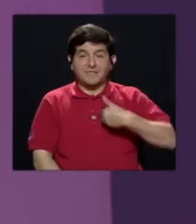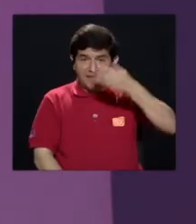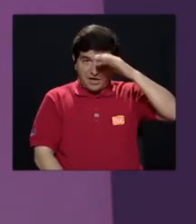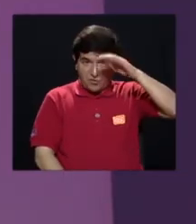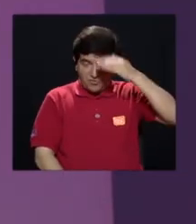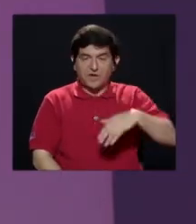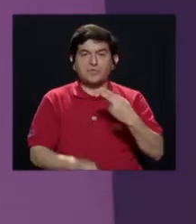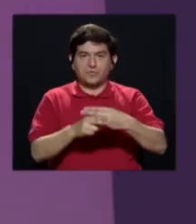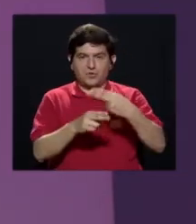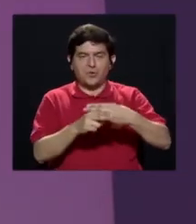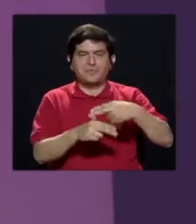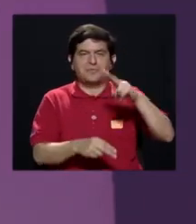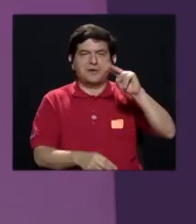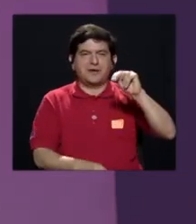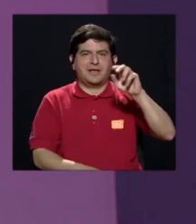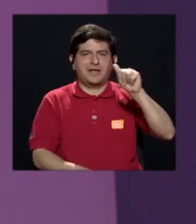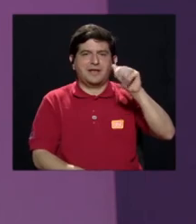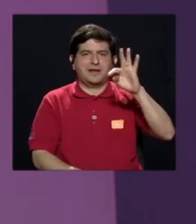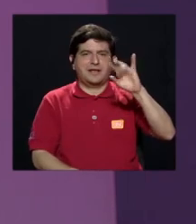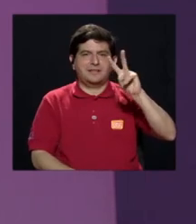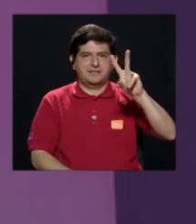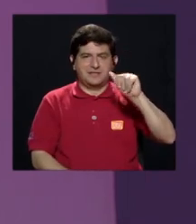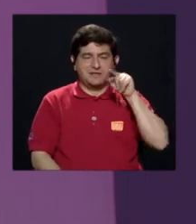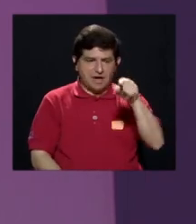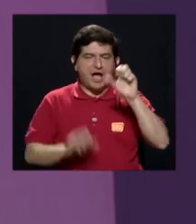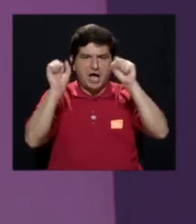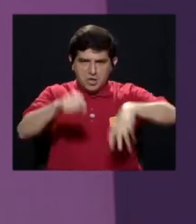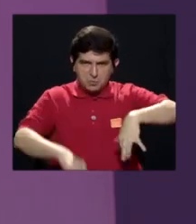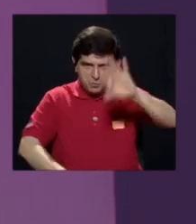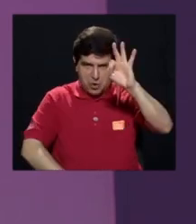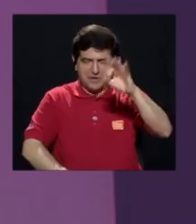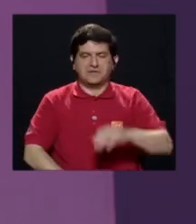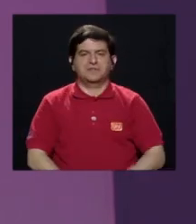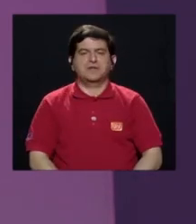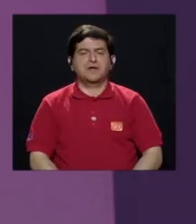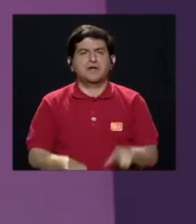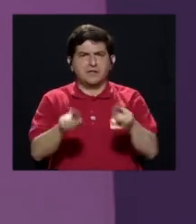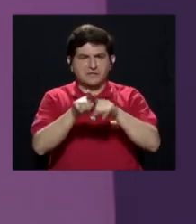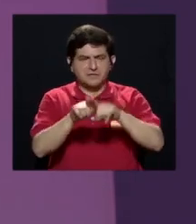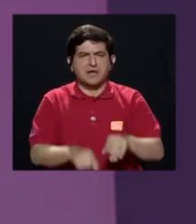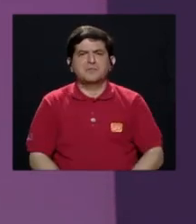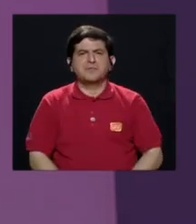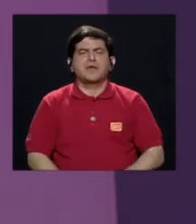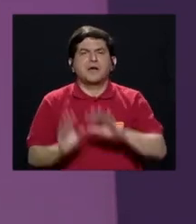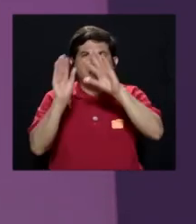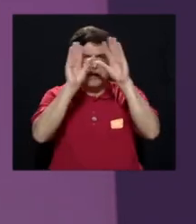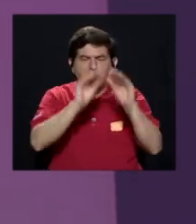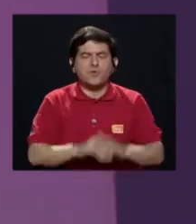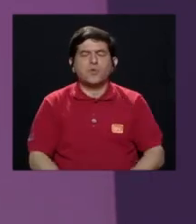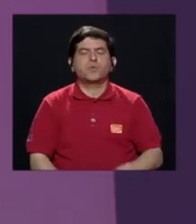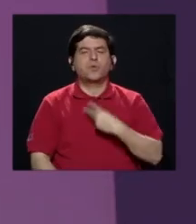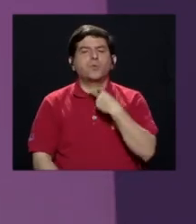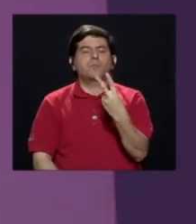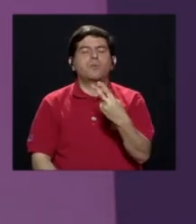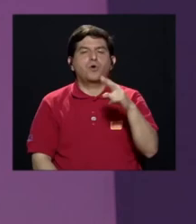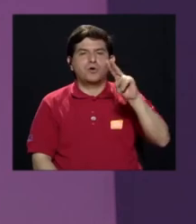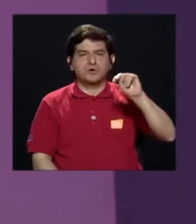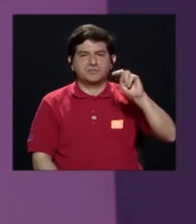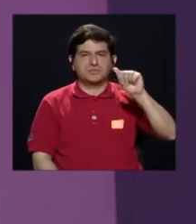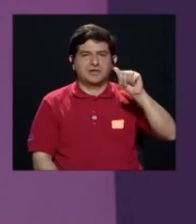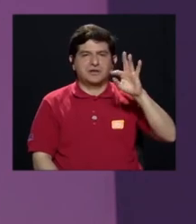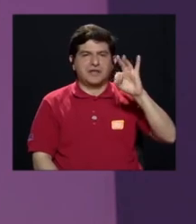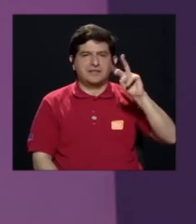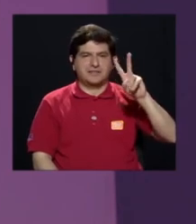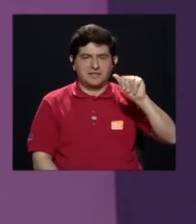llama Nativa, ahí lo pueden encontrar, y hay un SoundCloud que se llama La Voz Nativa, y ahí puedes